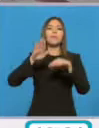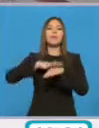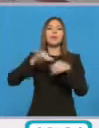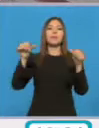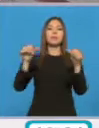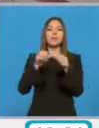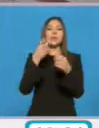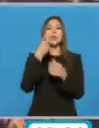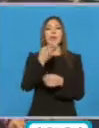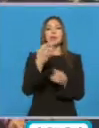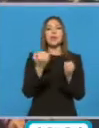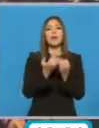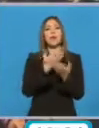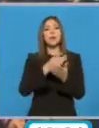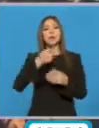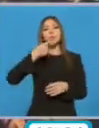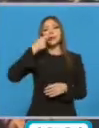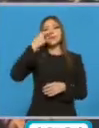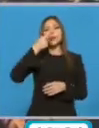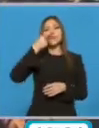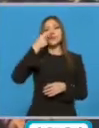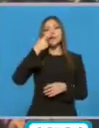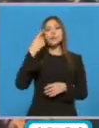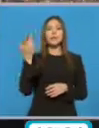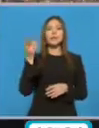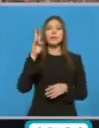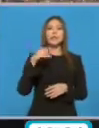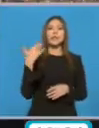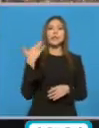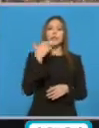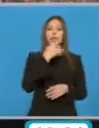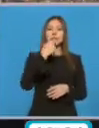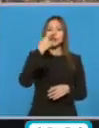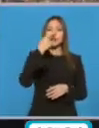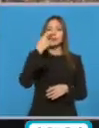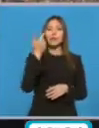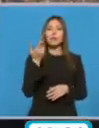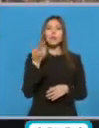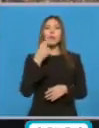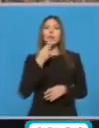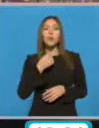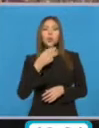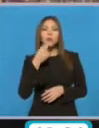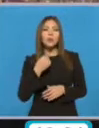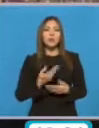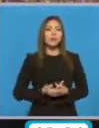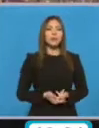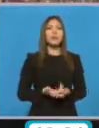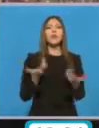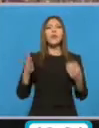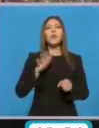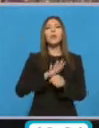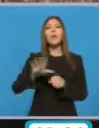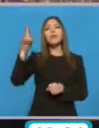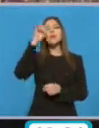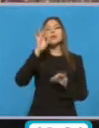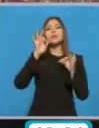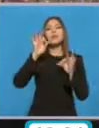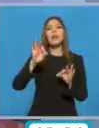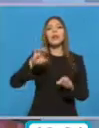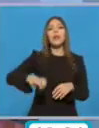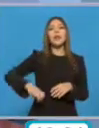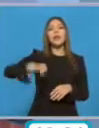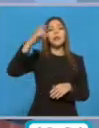tiene un dulce aroma, muy agradable. Eso. Es un gel suave. Luisa, ¿desde qué edad se recomienda